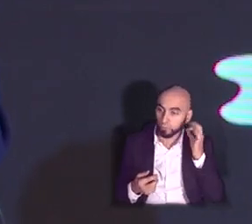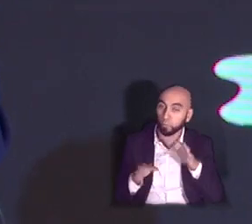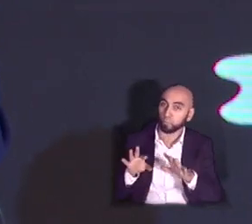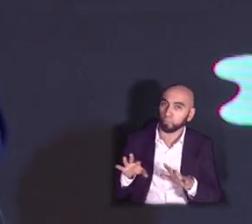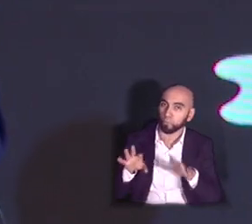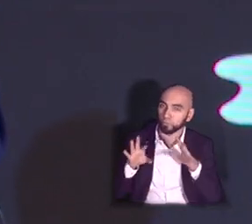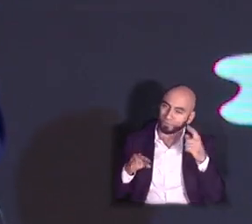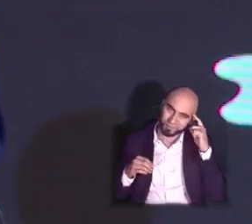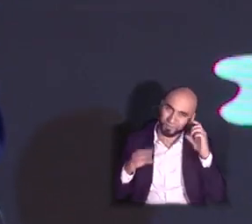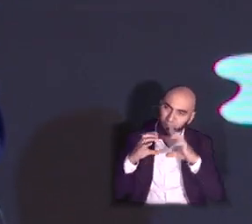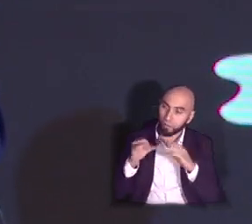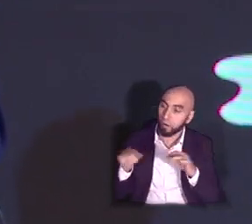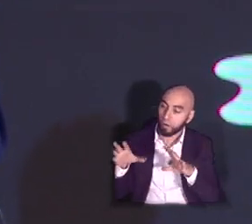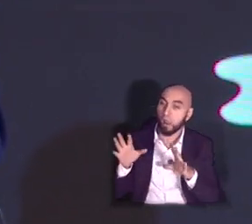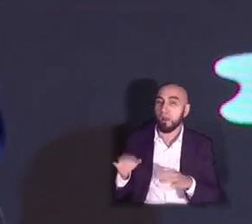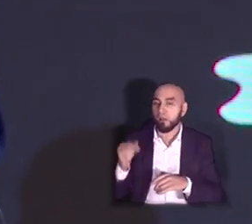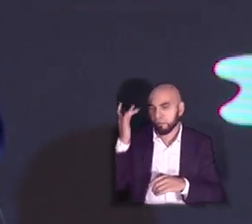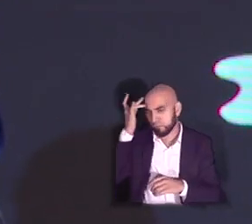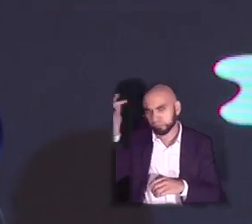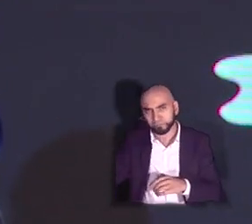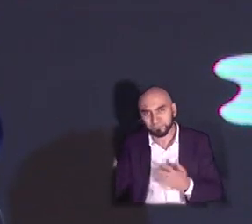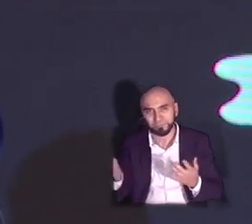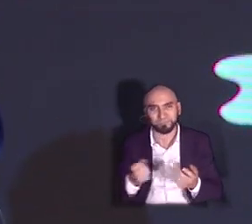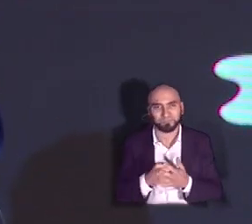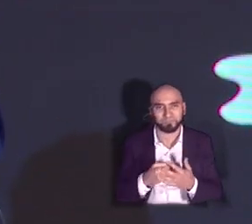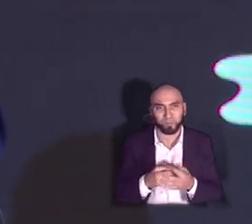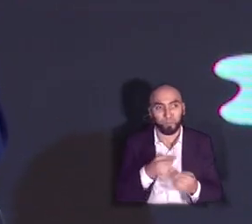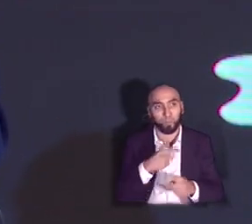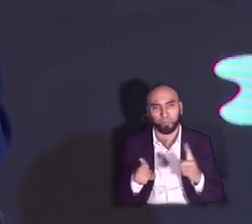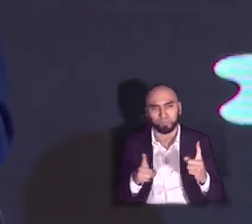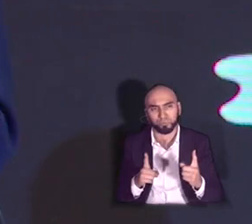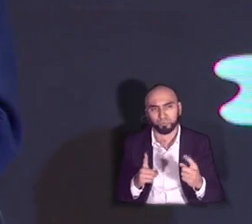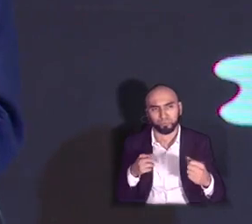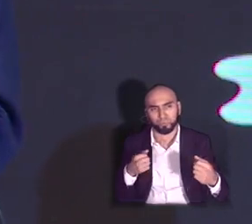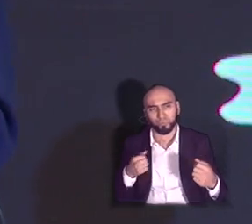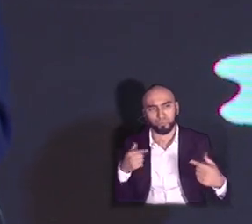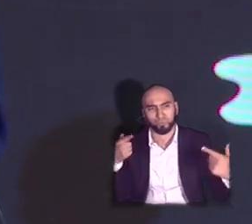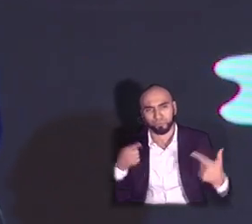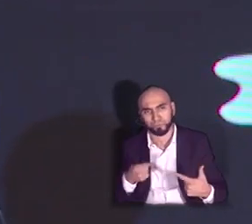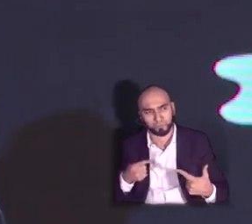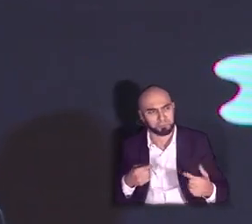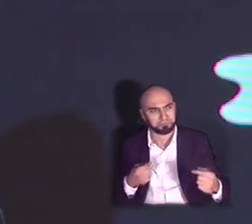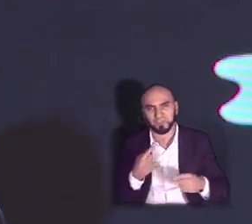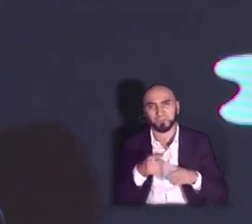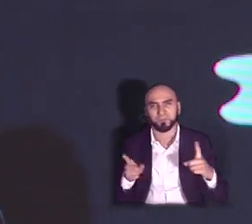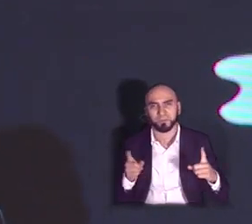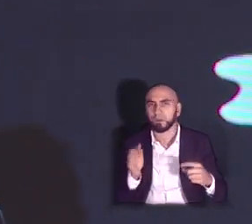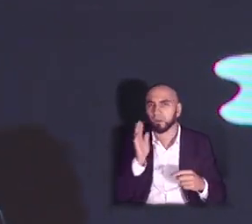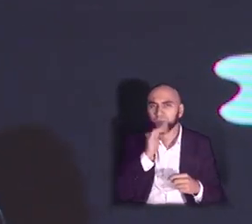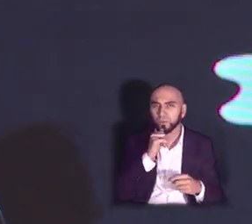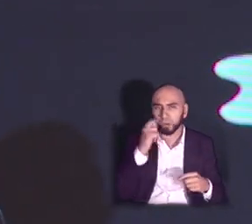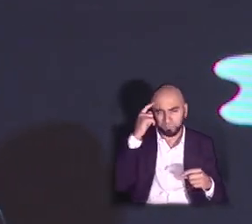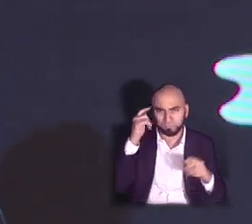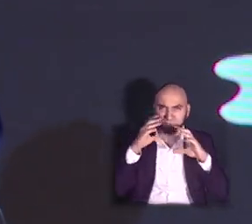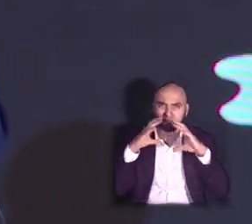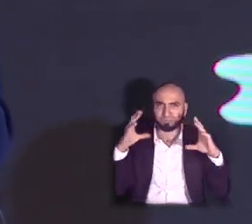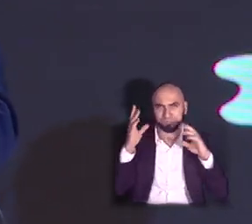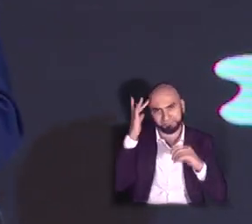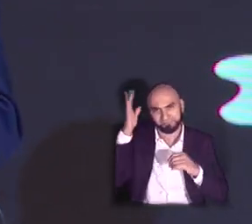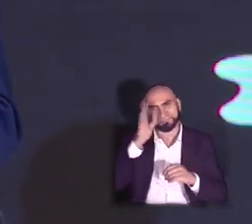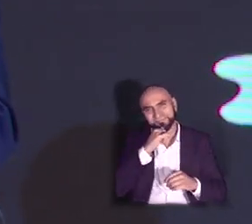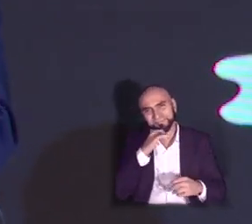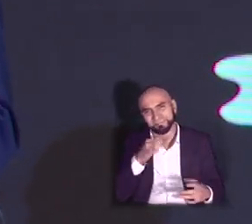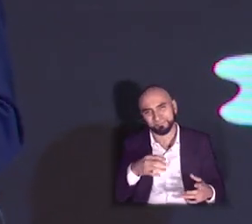mejores, eran más listos que los rivales de la misma especie. la teoría de inteligencia de